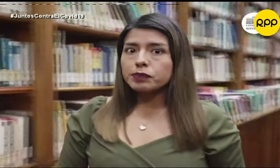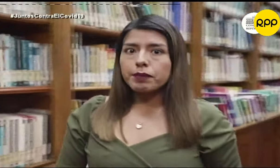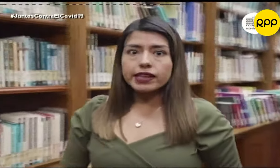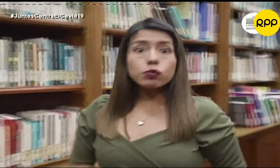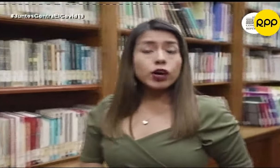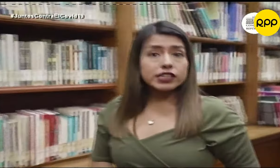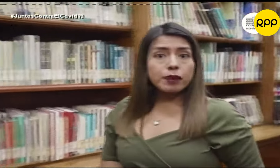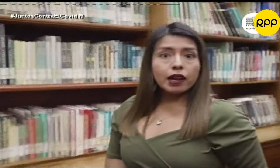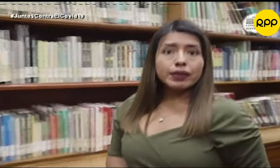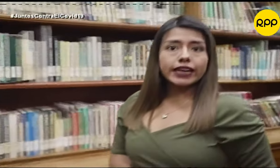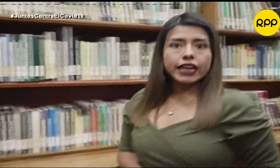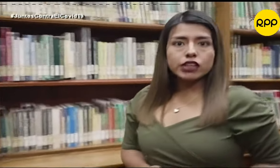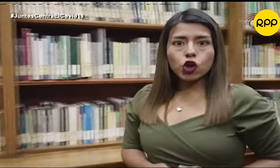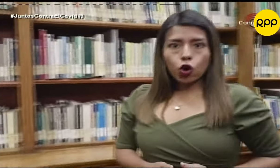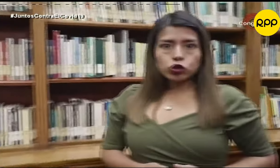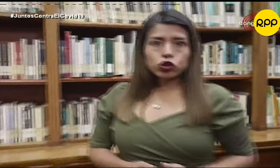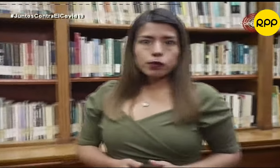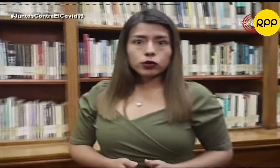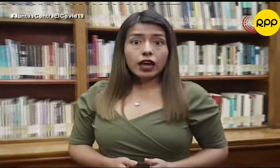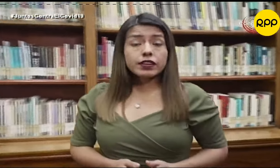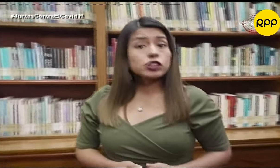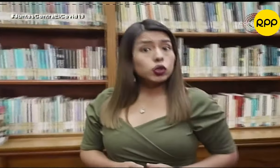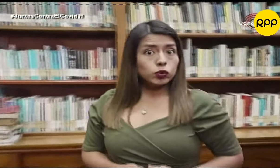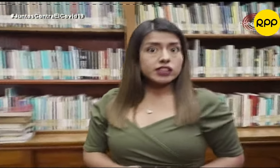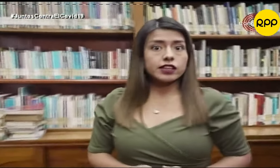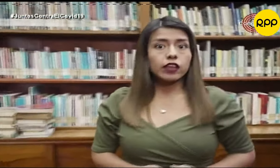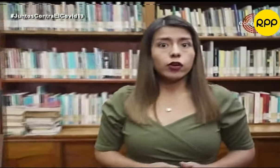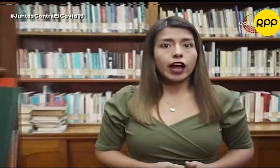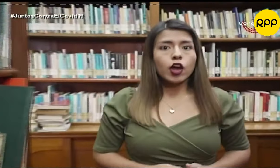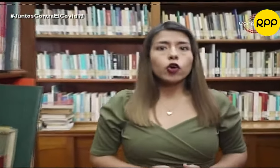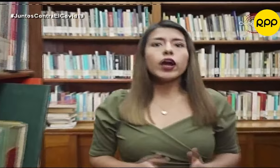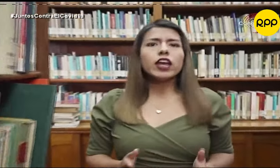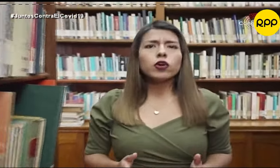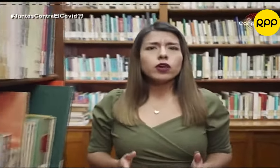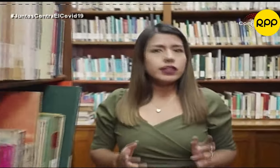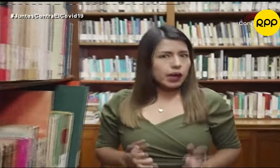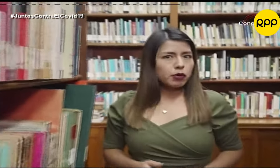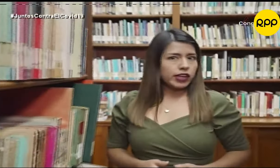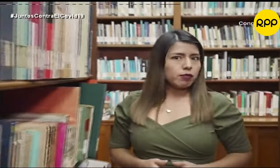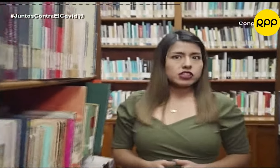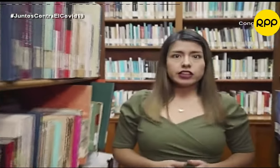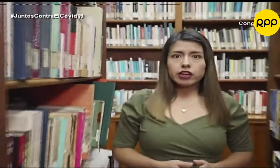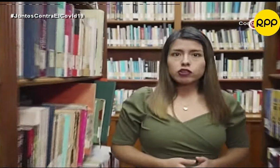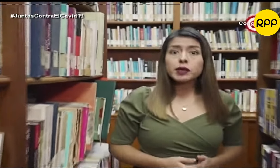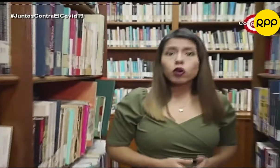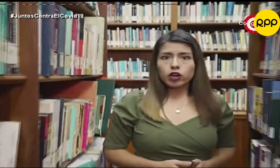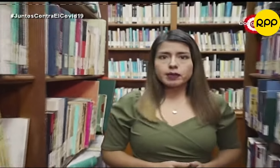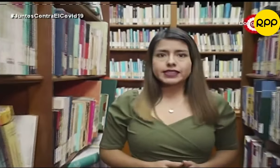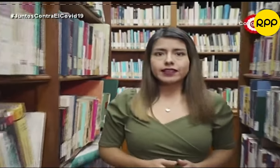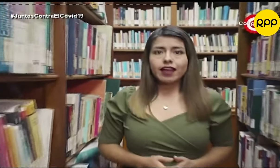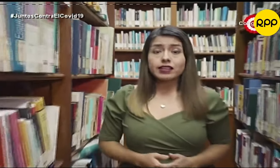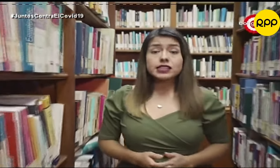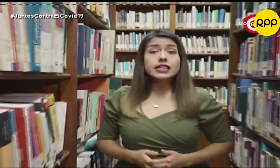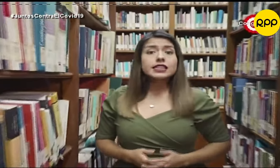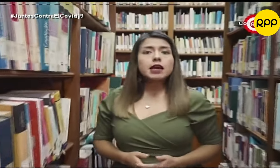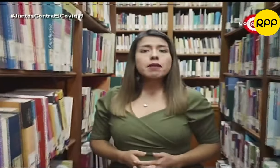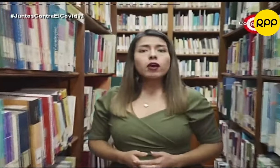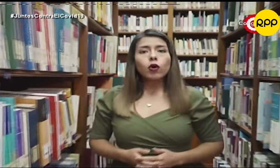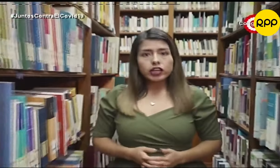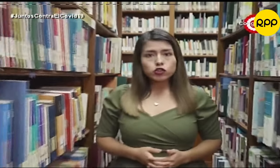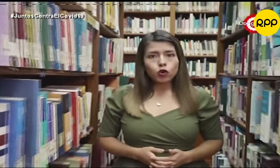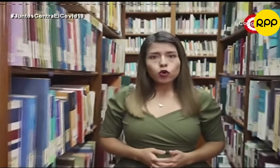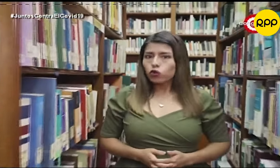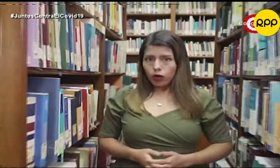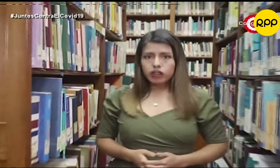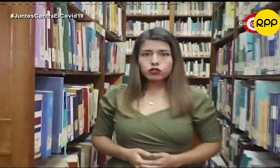eligieron a las primeras mujeres parlamentarias, 8 diputadas y una senadora. Con ello, ya podíamos sentirnos mejor representadas. Sin